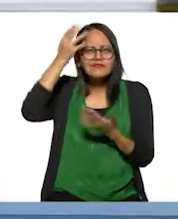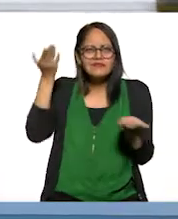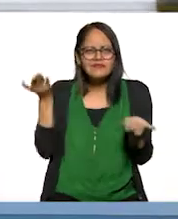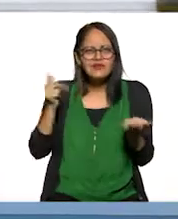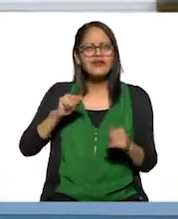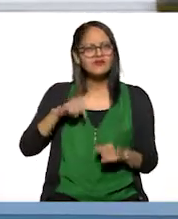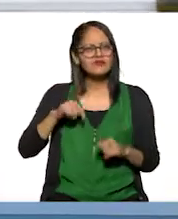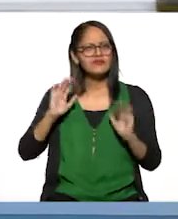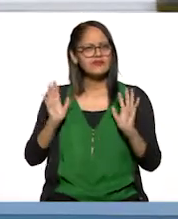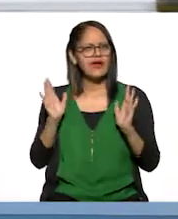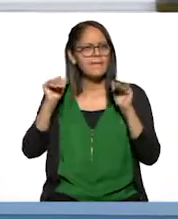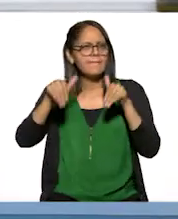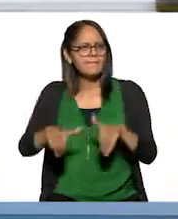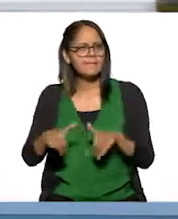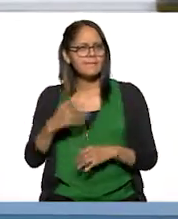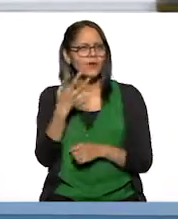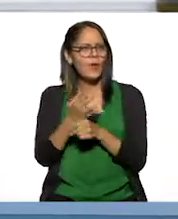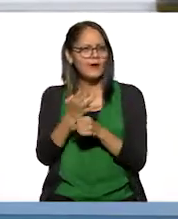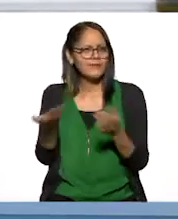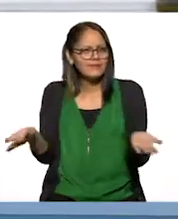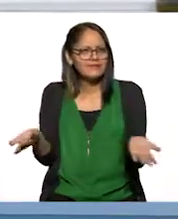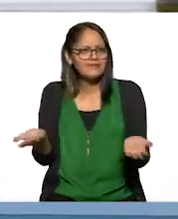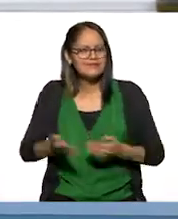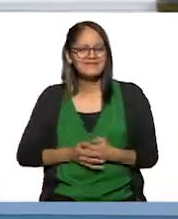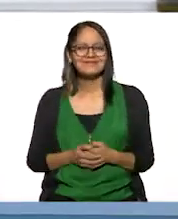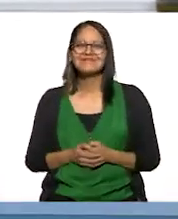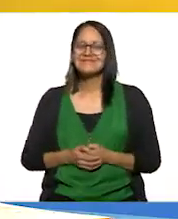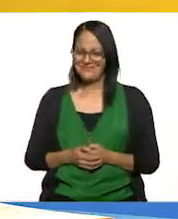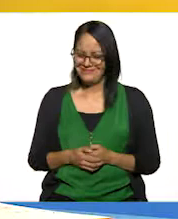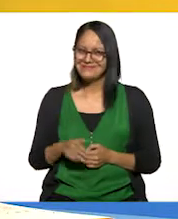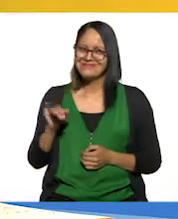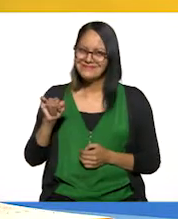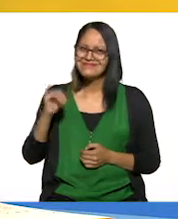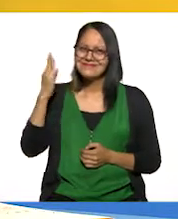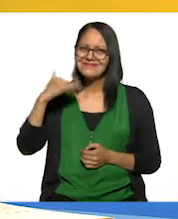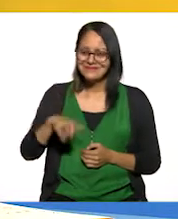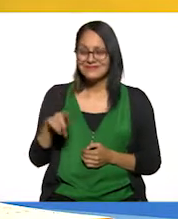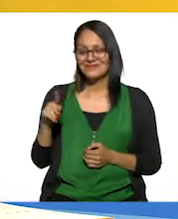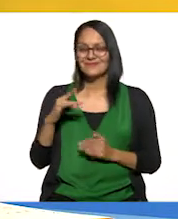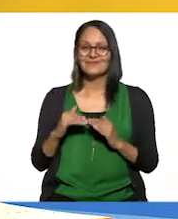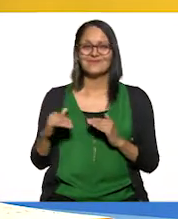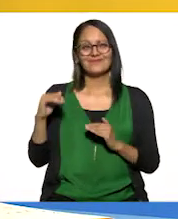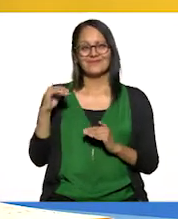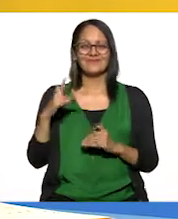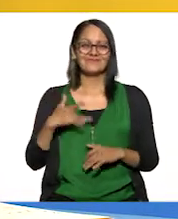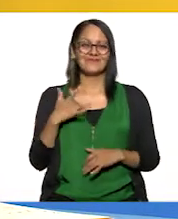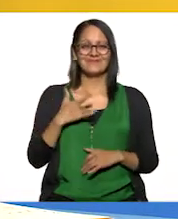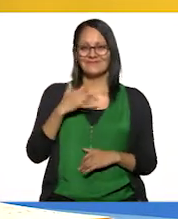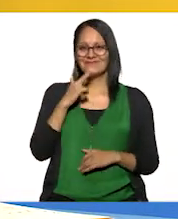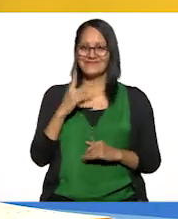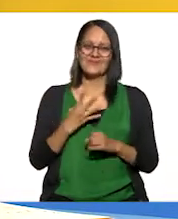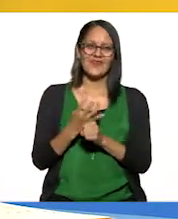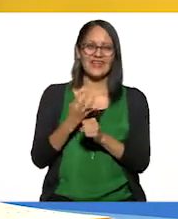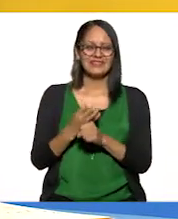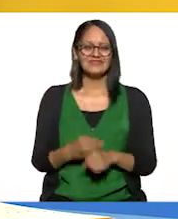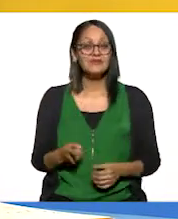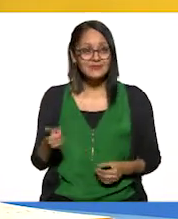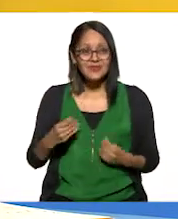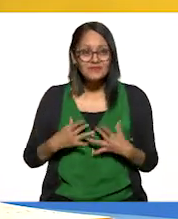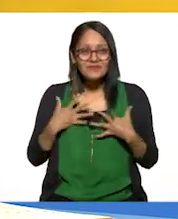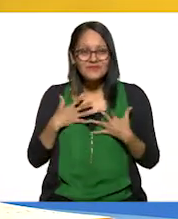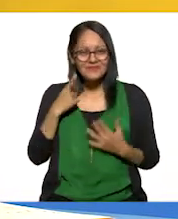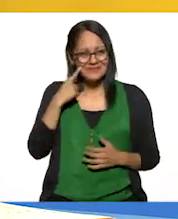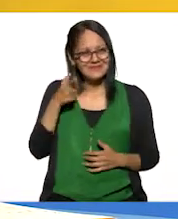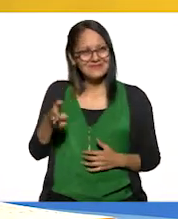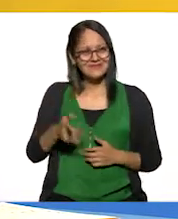yo ya estoy en cuarto grado, ¿eh? Uy, sí, sí, ya veo que te sientes mucho que estás en cuarto grado. Estás emocionada,